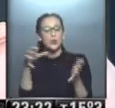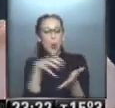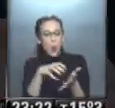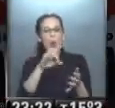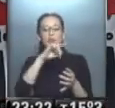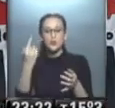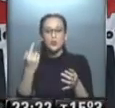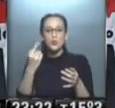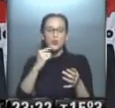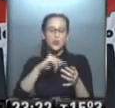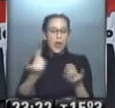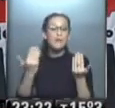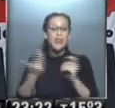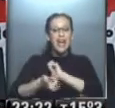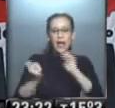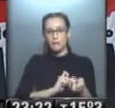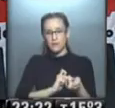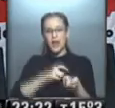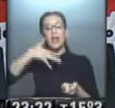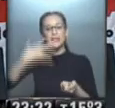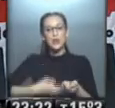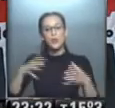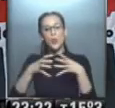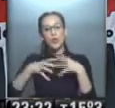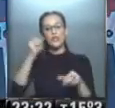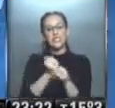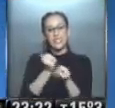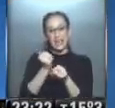la legislación vigente, sobre todo los sindicatos.